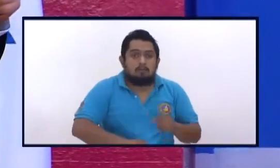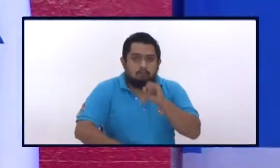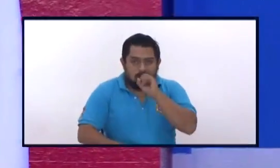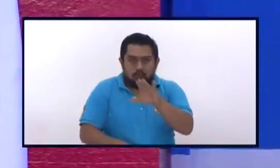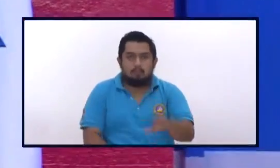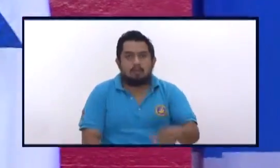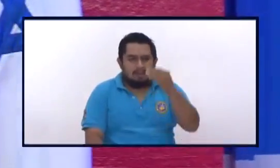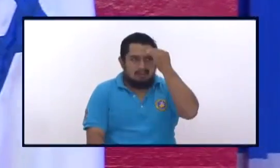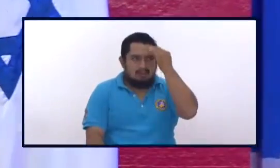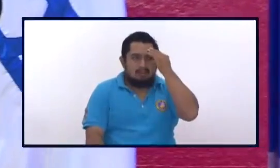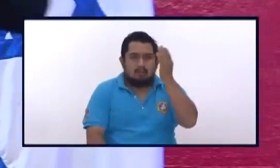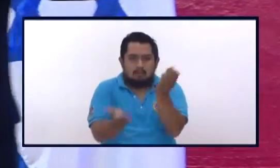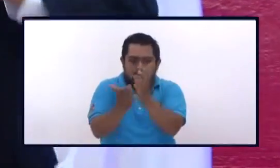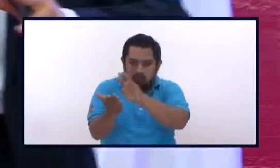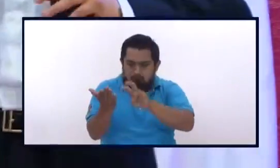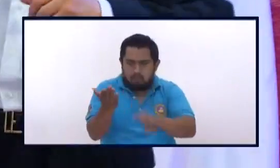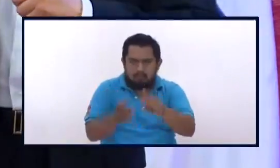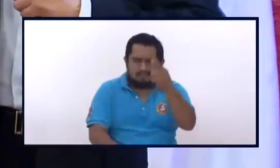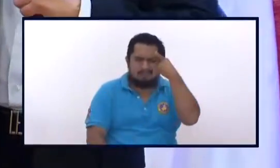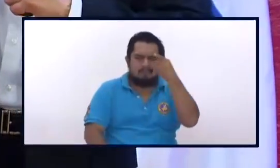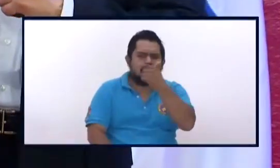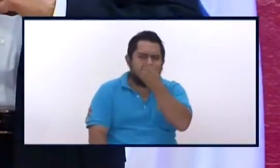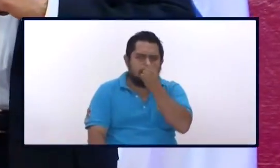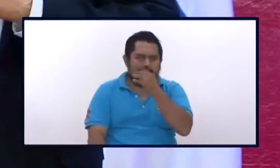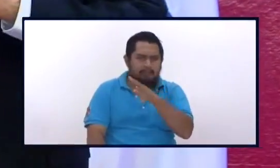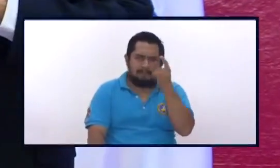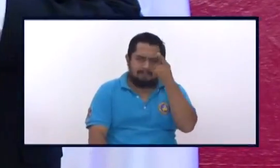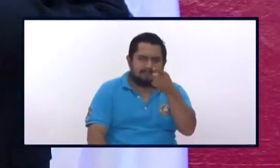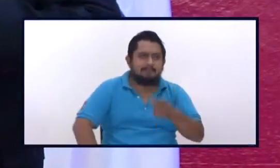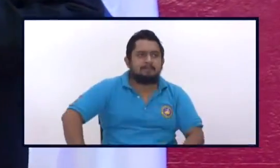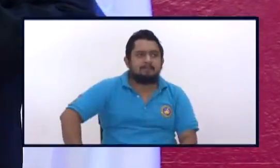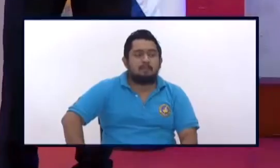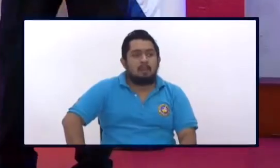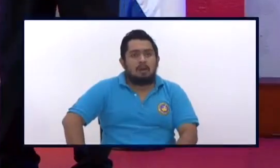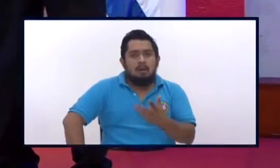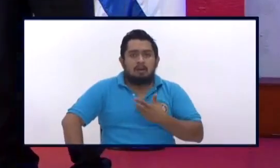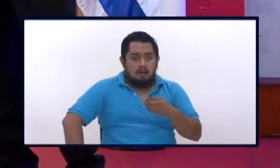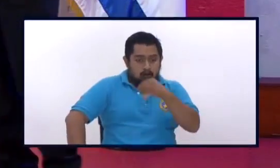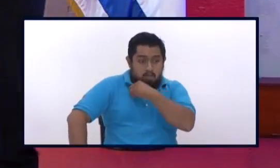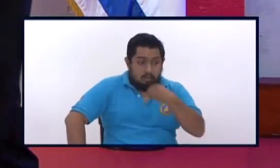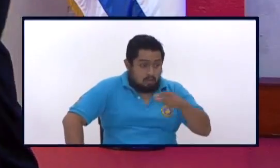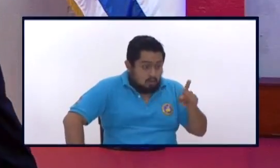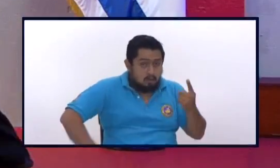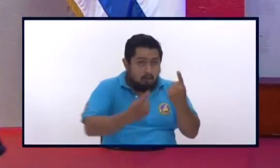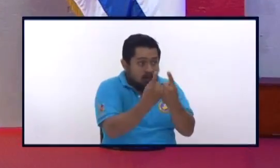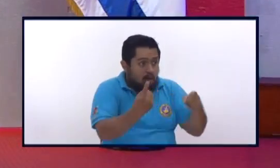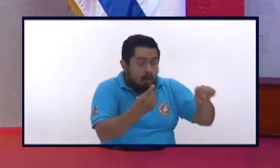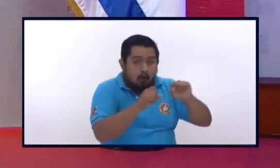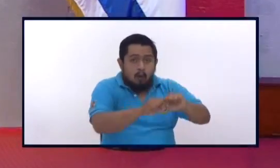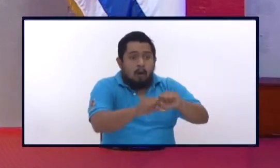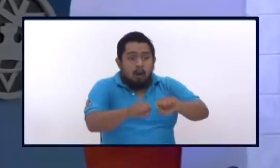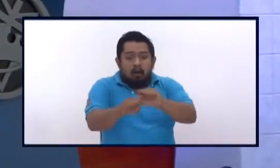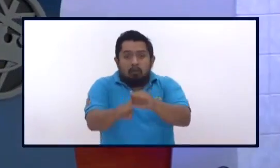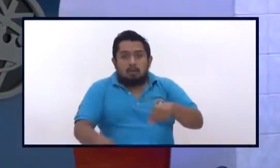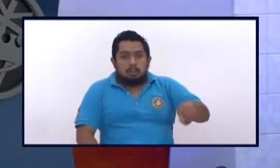yo sé que ustedes lo han leído pero quiero que lo piensen muchos de los médicos que han partido la presencia del señor no